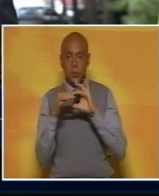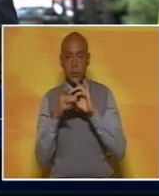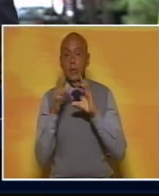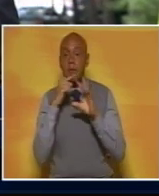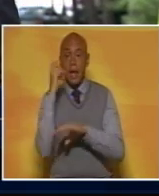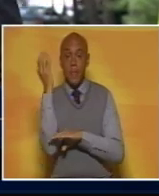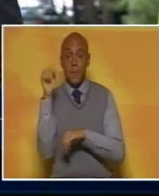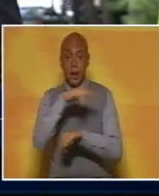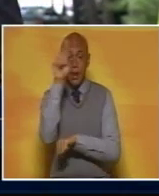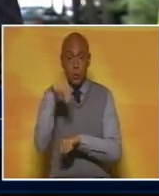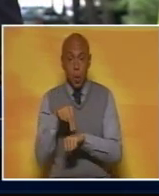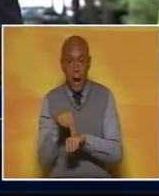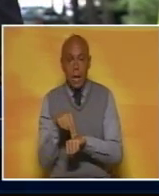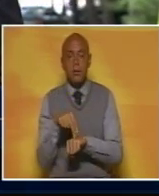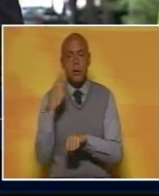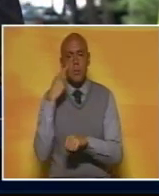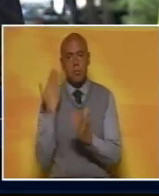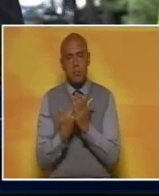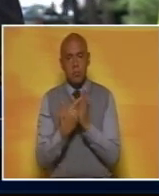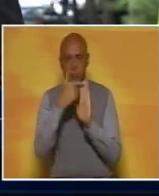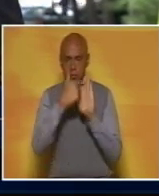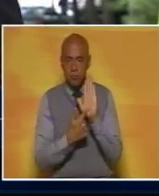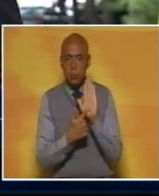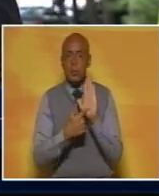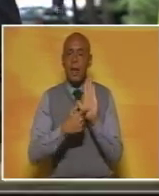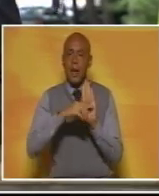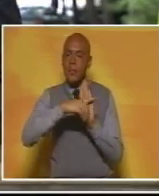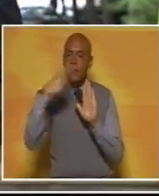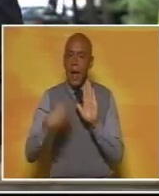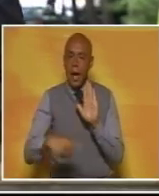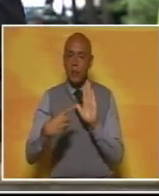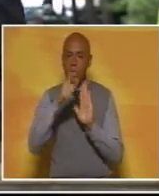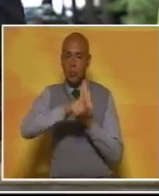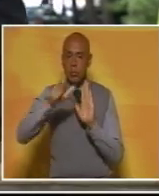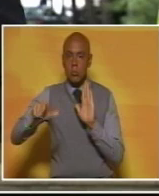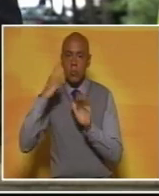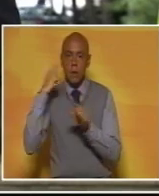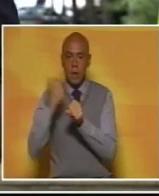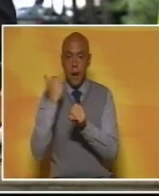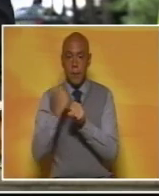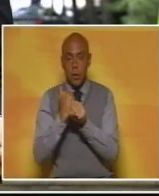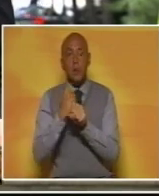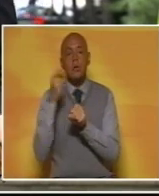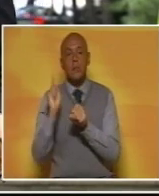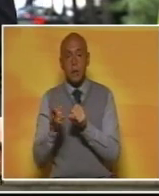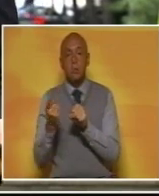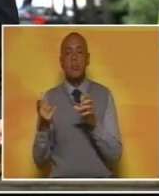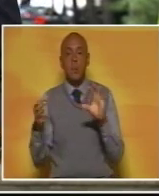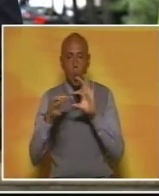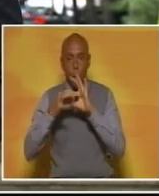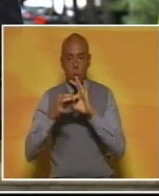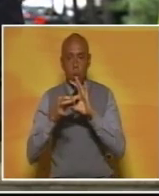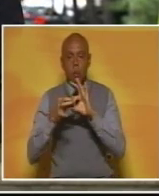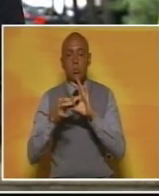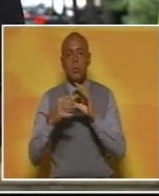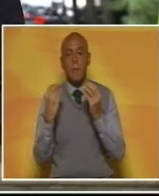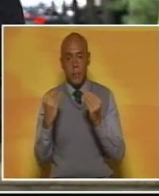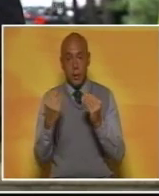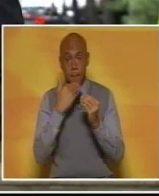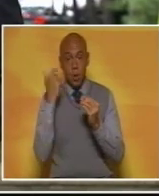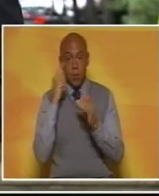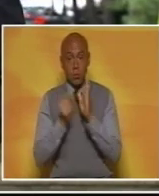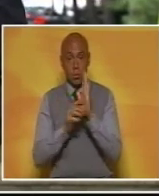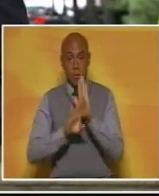Asamblea Nacional para que se respeten los derechos de los trabajadores. Insistió en la unidad para lograr las